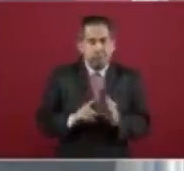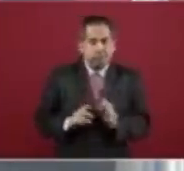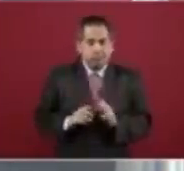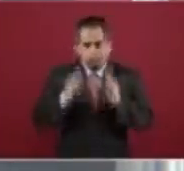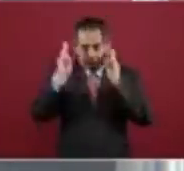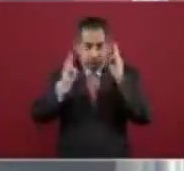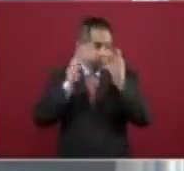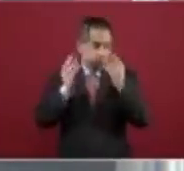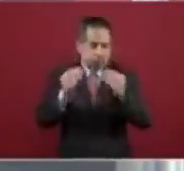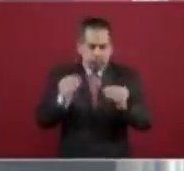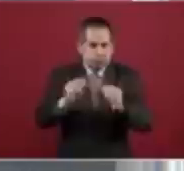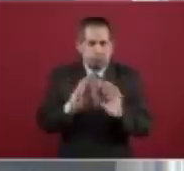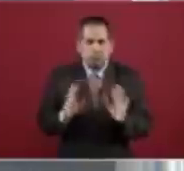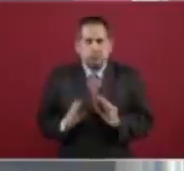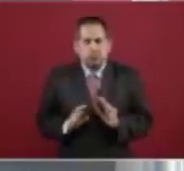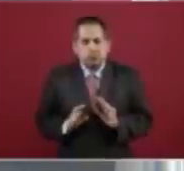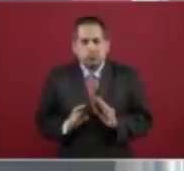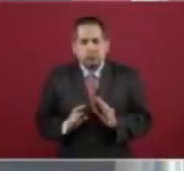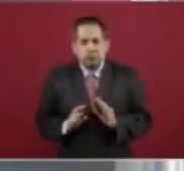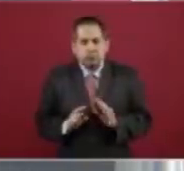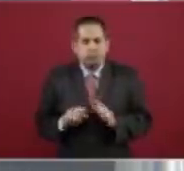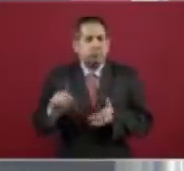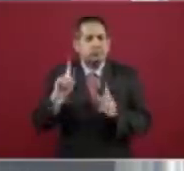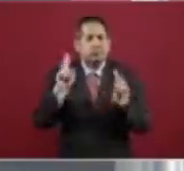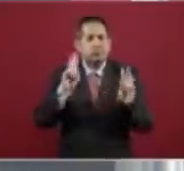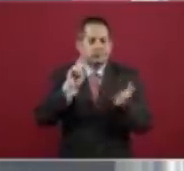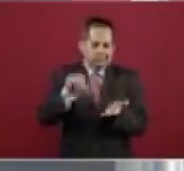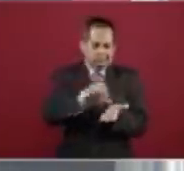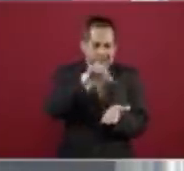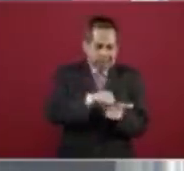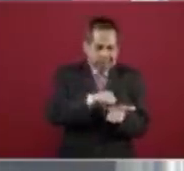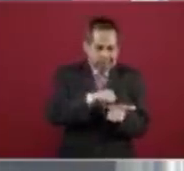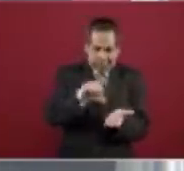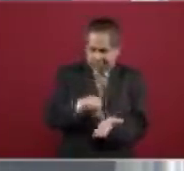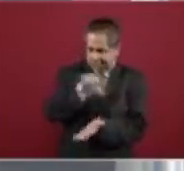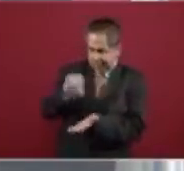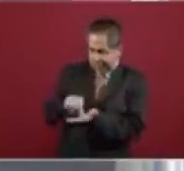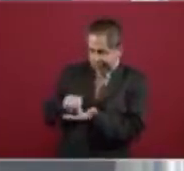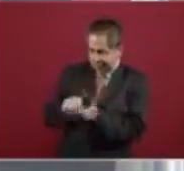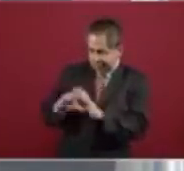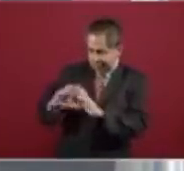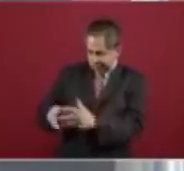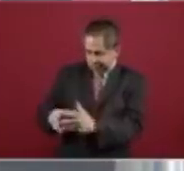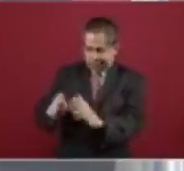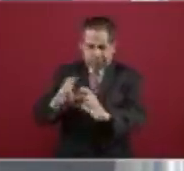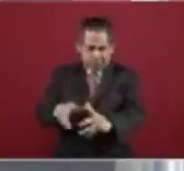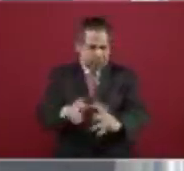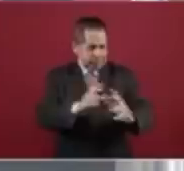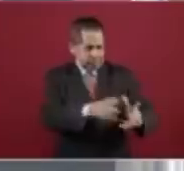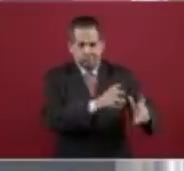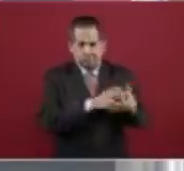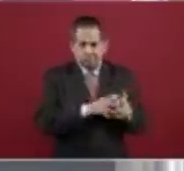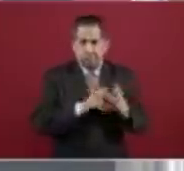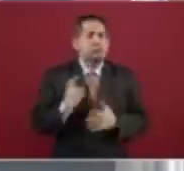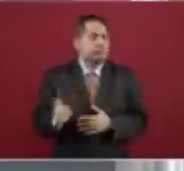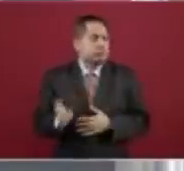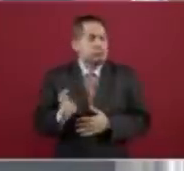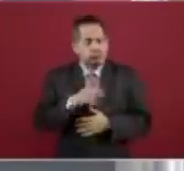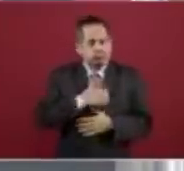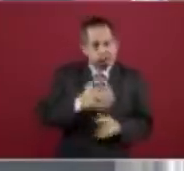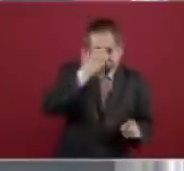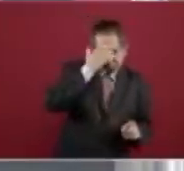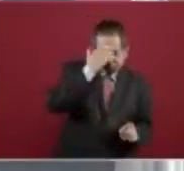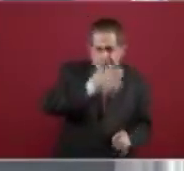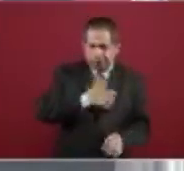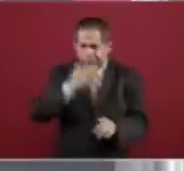museos, hay que pensar en centros donde podamos tener nuestra nuestro conocimiento y